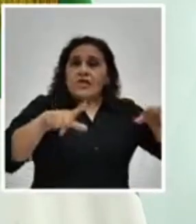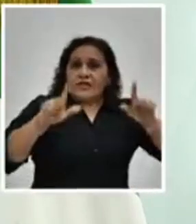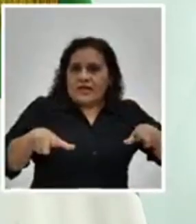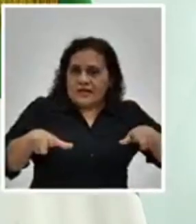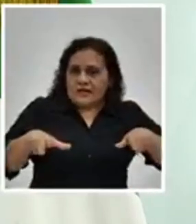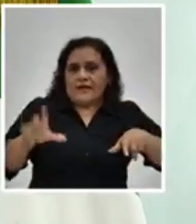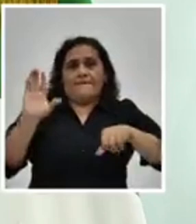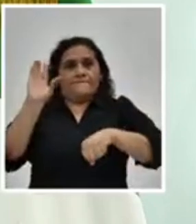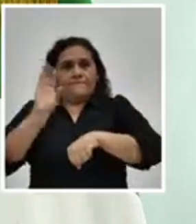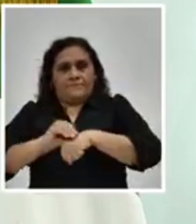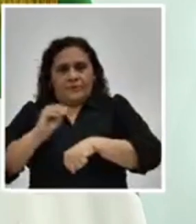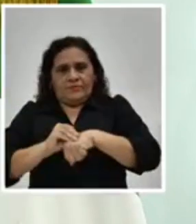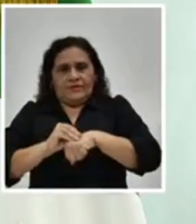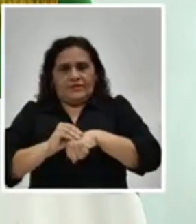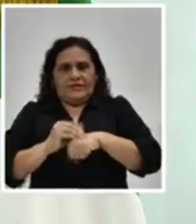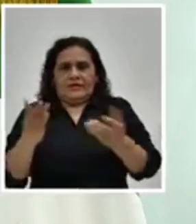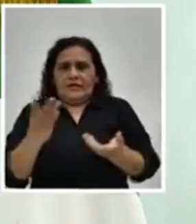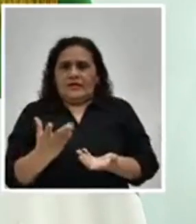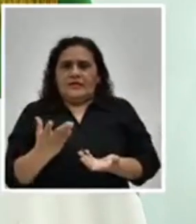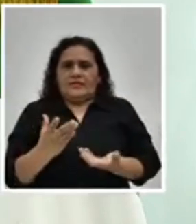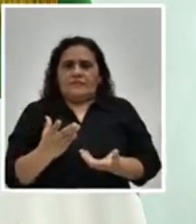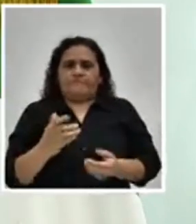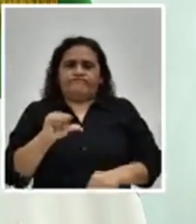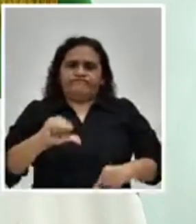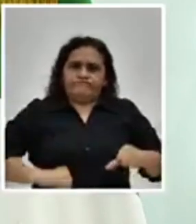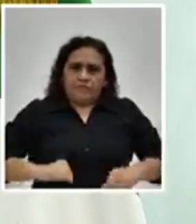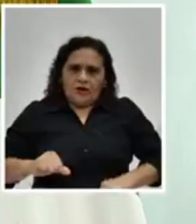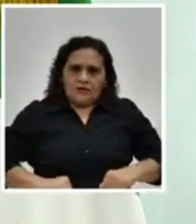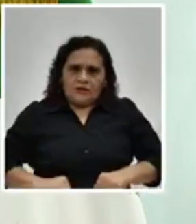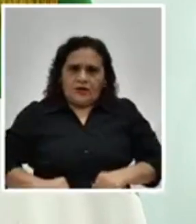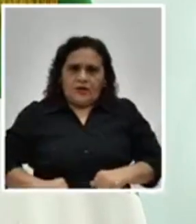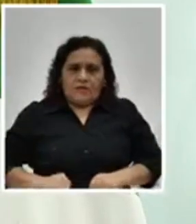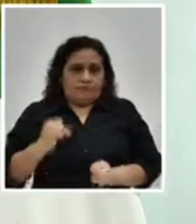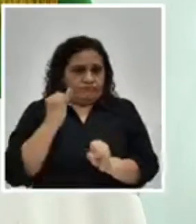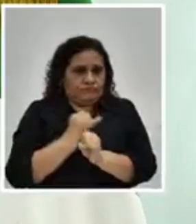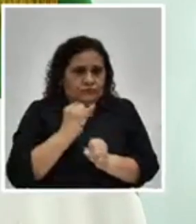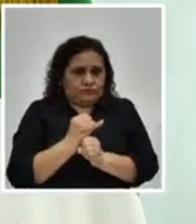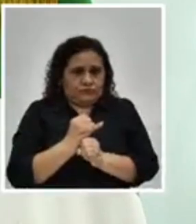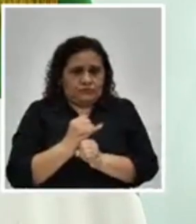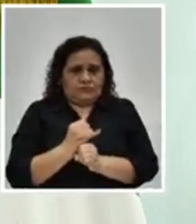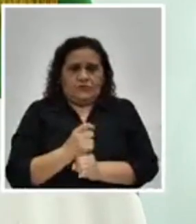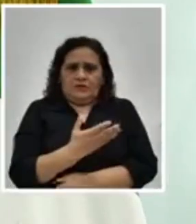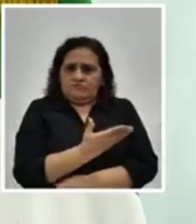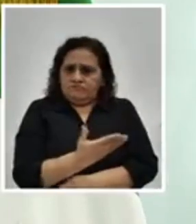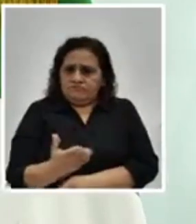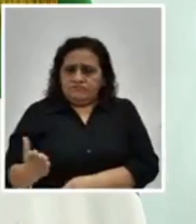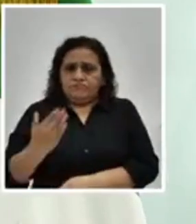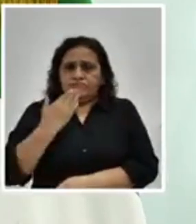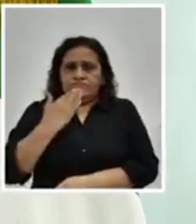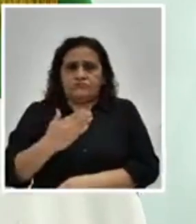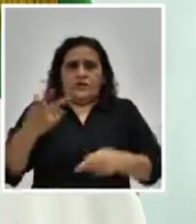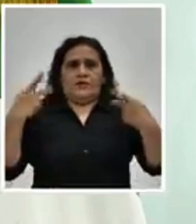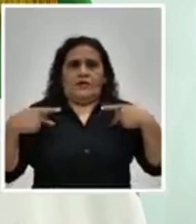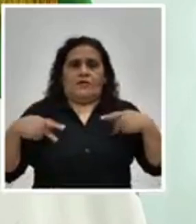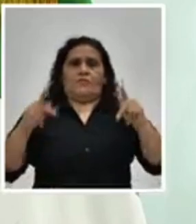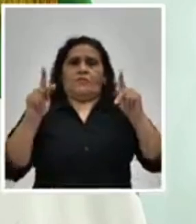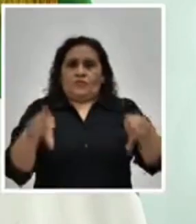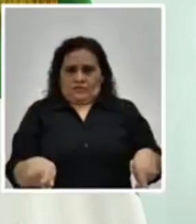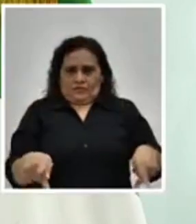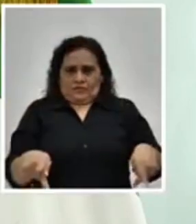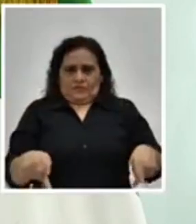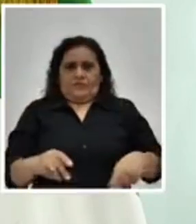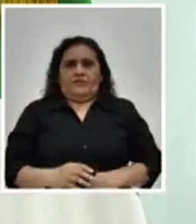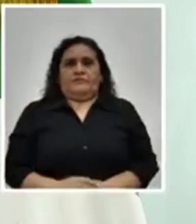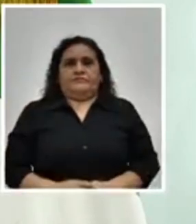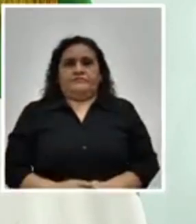realizar transacciones en línea para comodidad de todos los usuarios de nuestros servicios. De